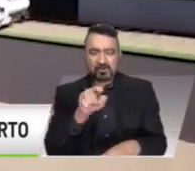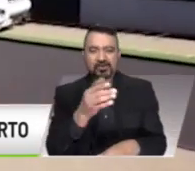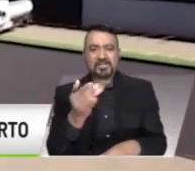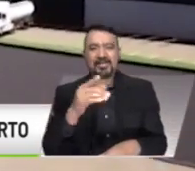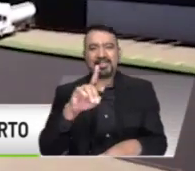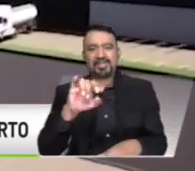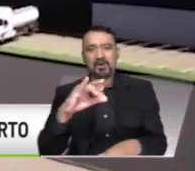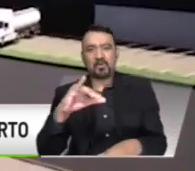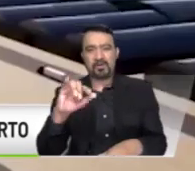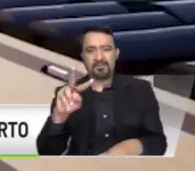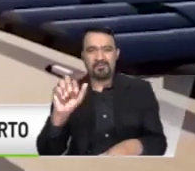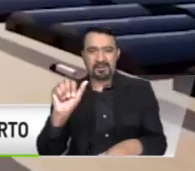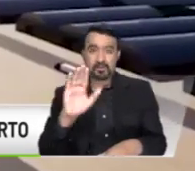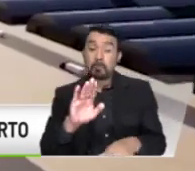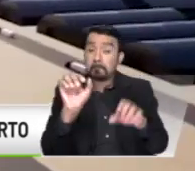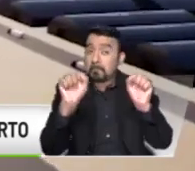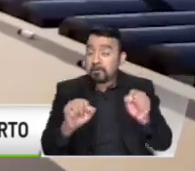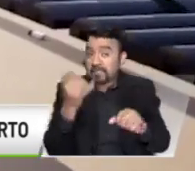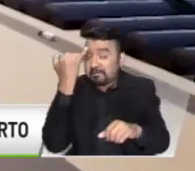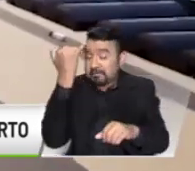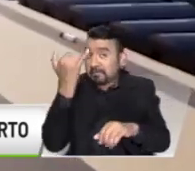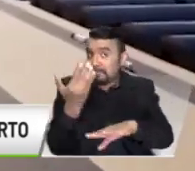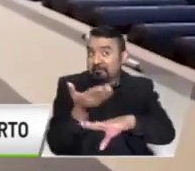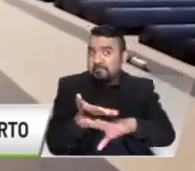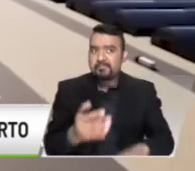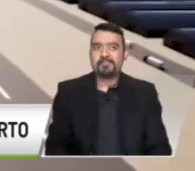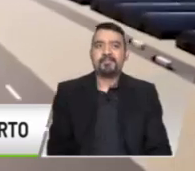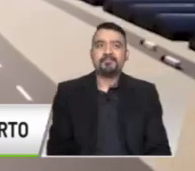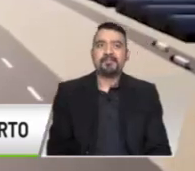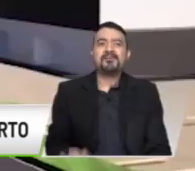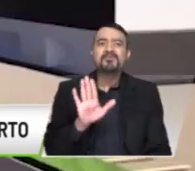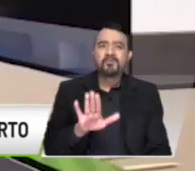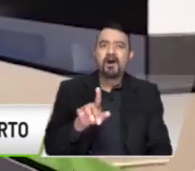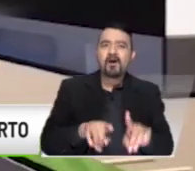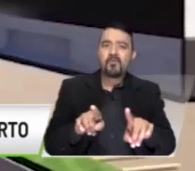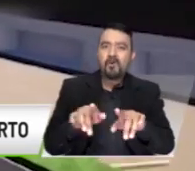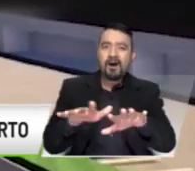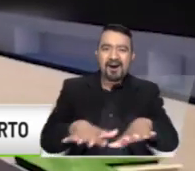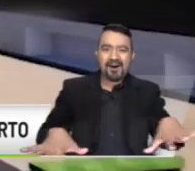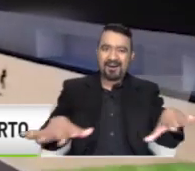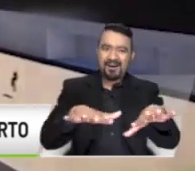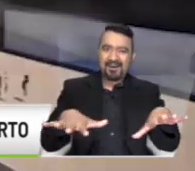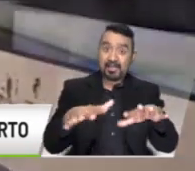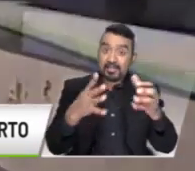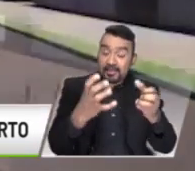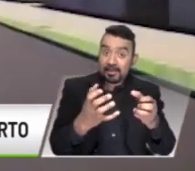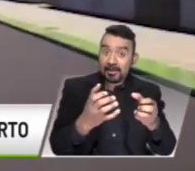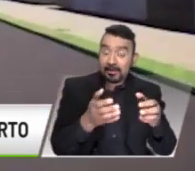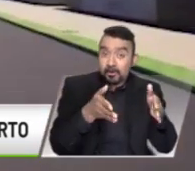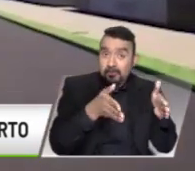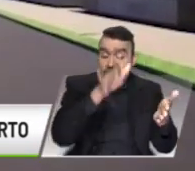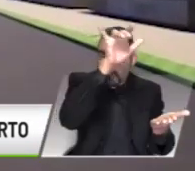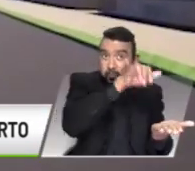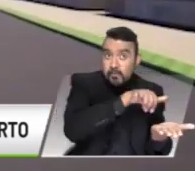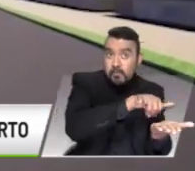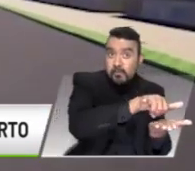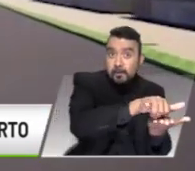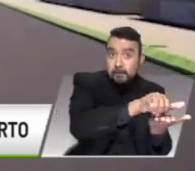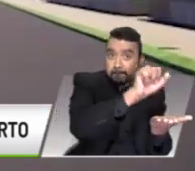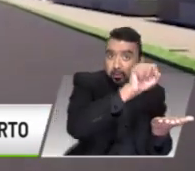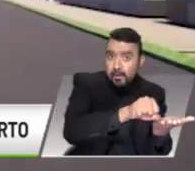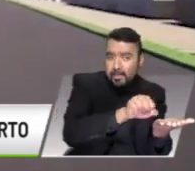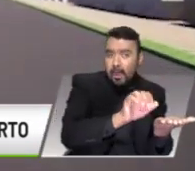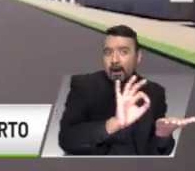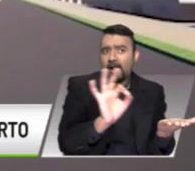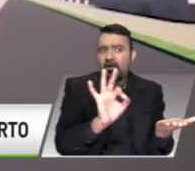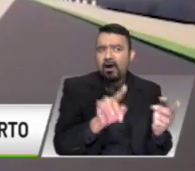franca incluida, una idea que sí tiene un doliente que la impulsa y que al parecer está más cerca de materializarse que la